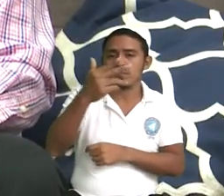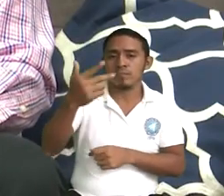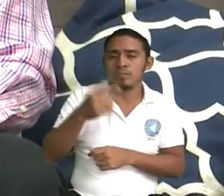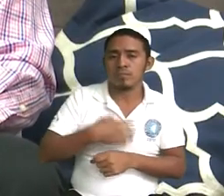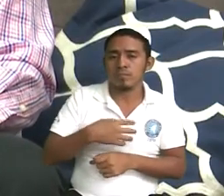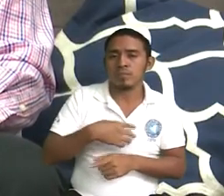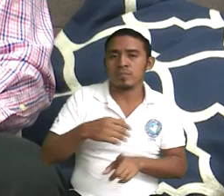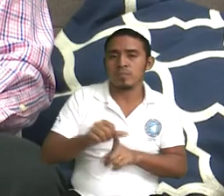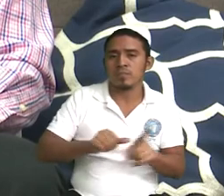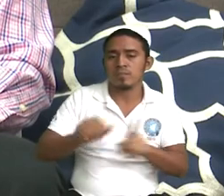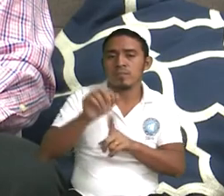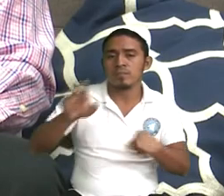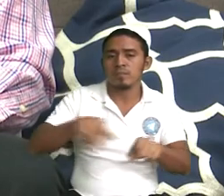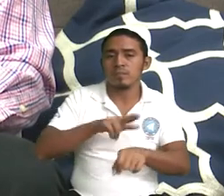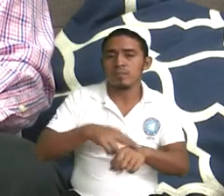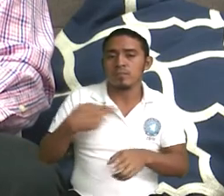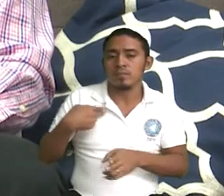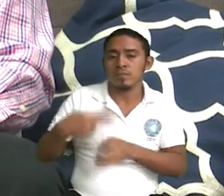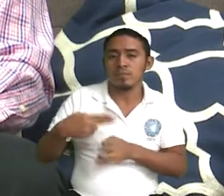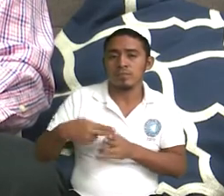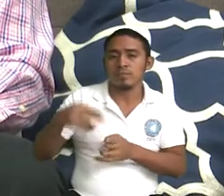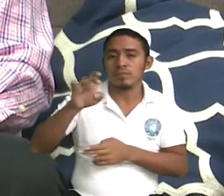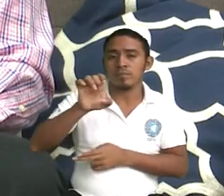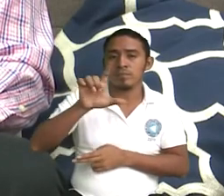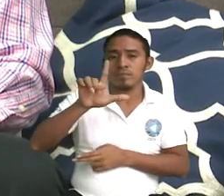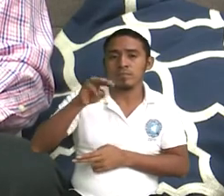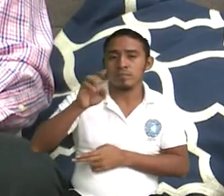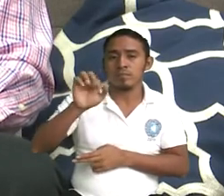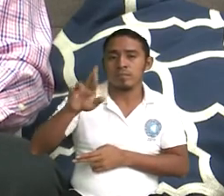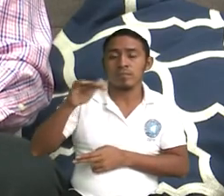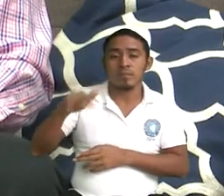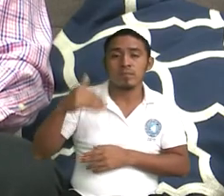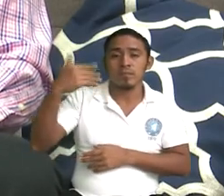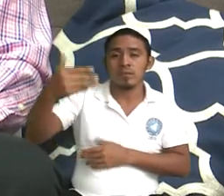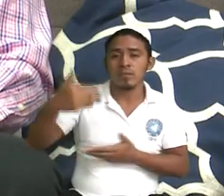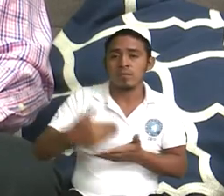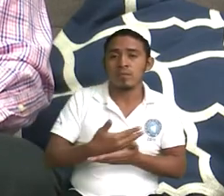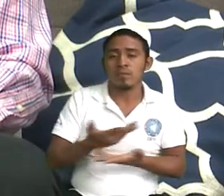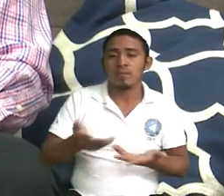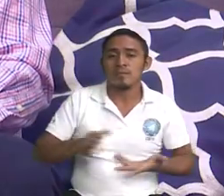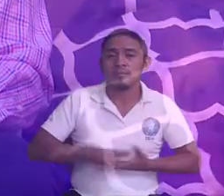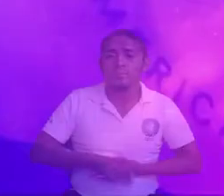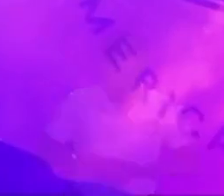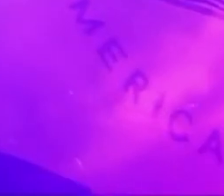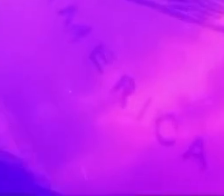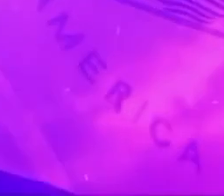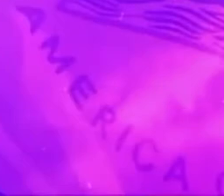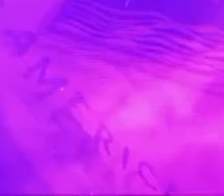parlamentario, el canal de la Asamblea Nacional. Estuvo con ustedes Elmer Marcia y les esperamos en una nueva edición.